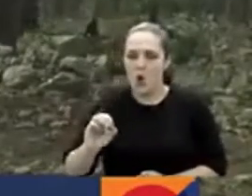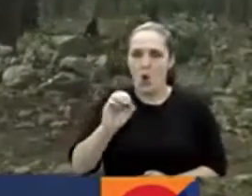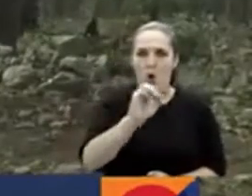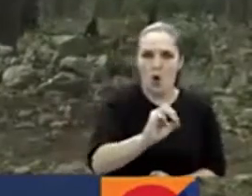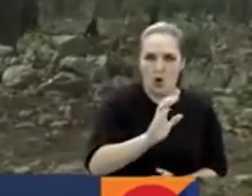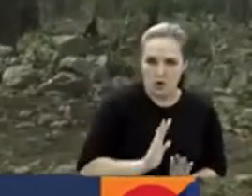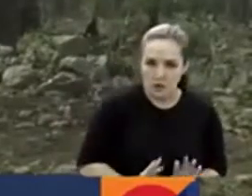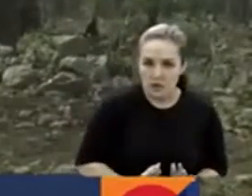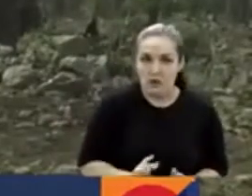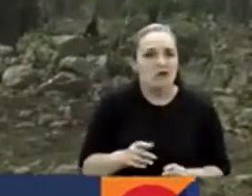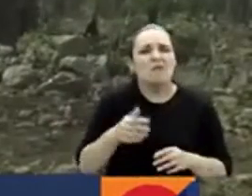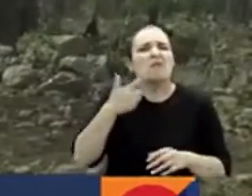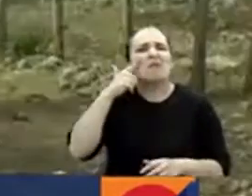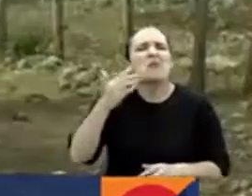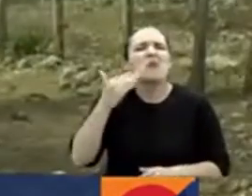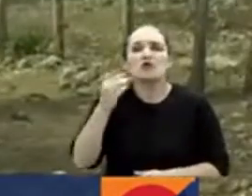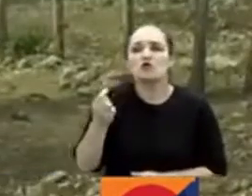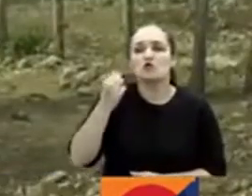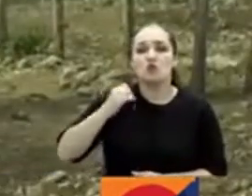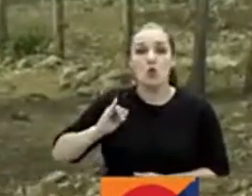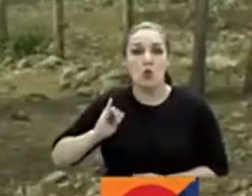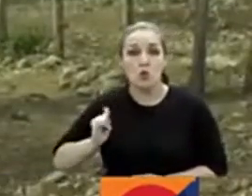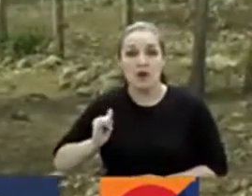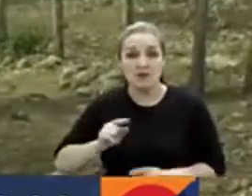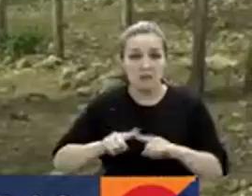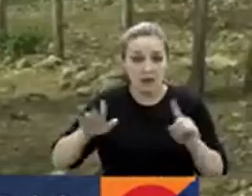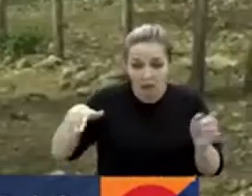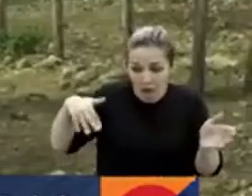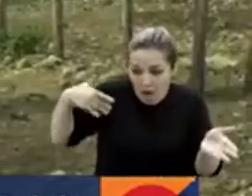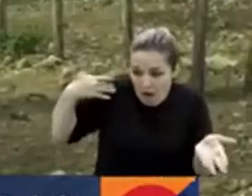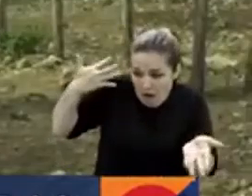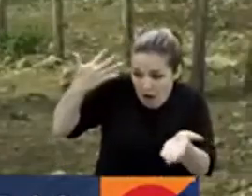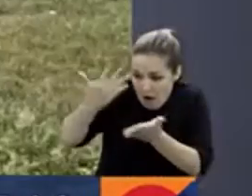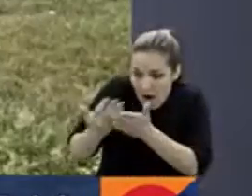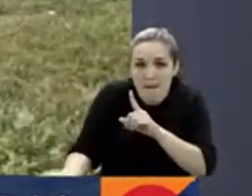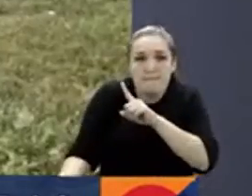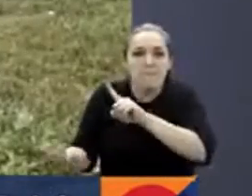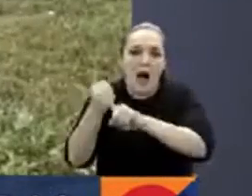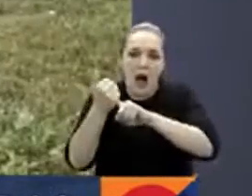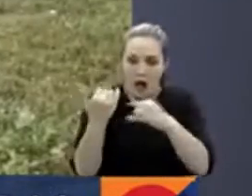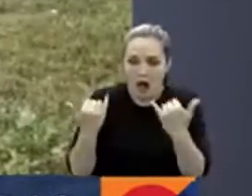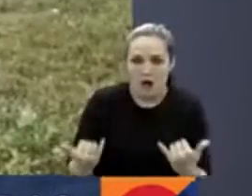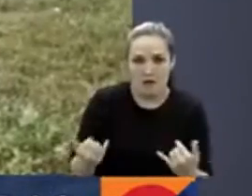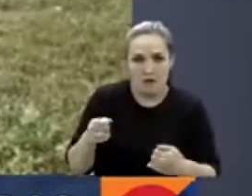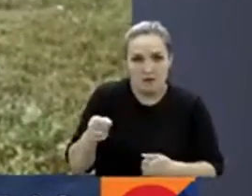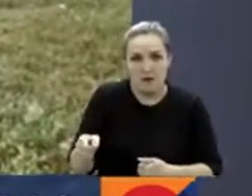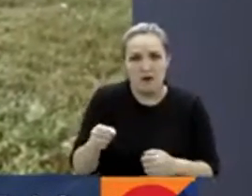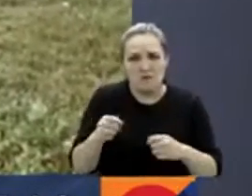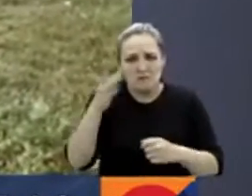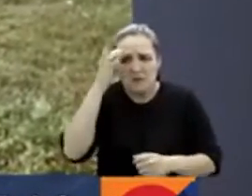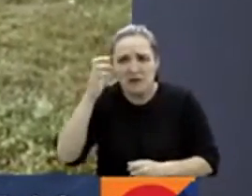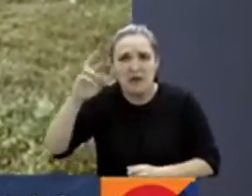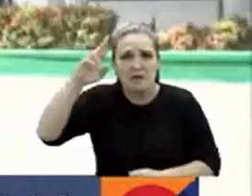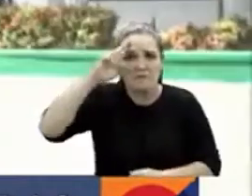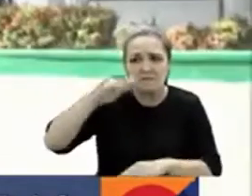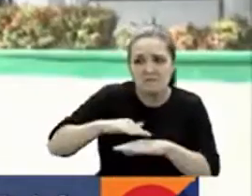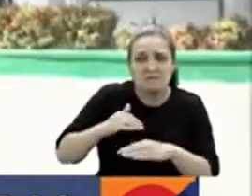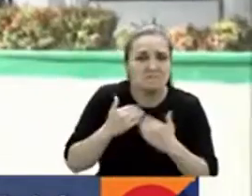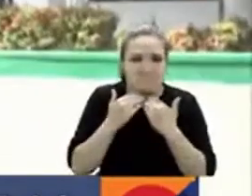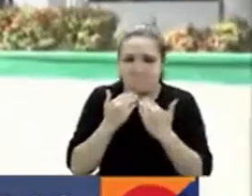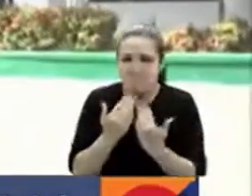el crimen se habría cometido el pasado jueves, sin embargo hasta hace pocas horas se hallaron los restos. Aún se desconocen los motivos de los